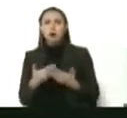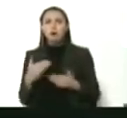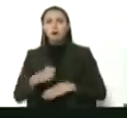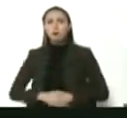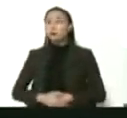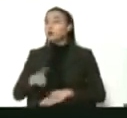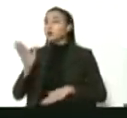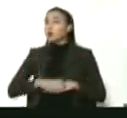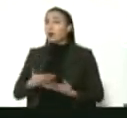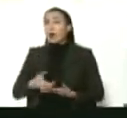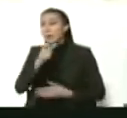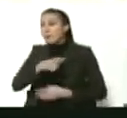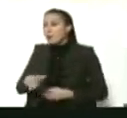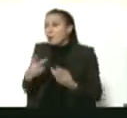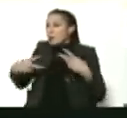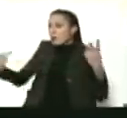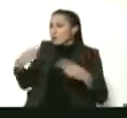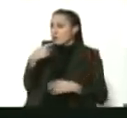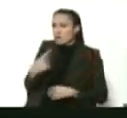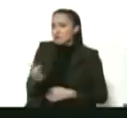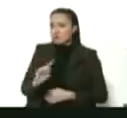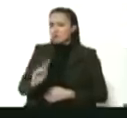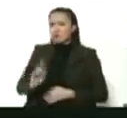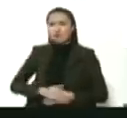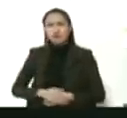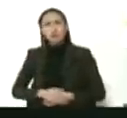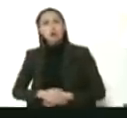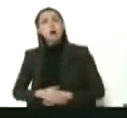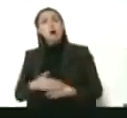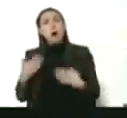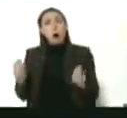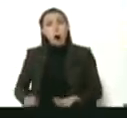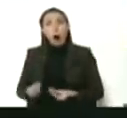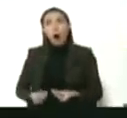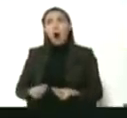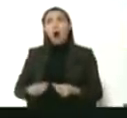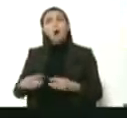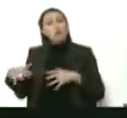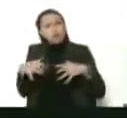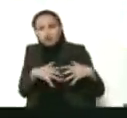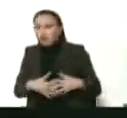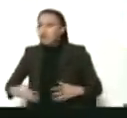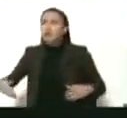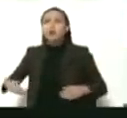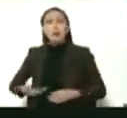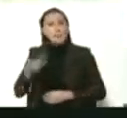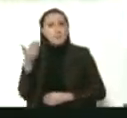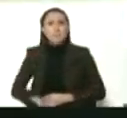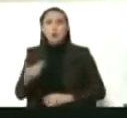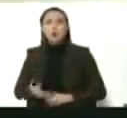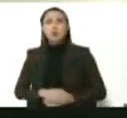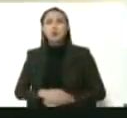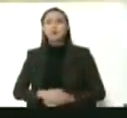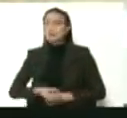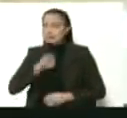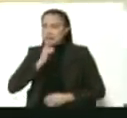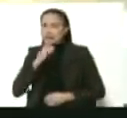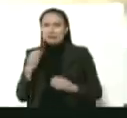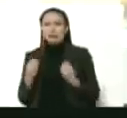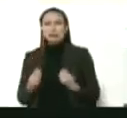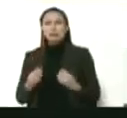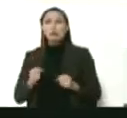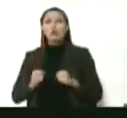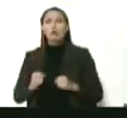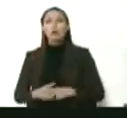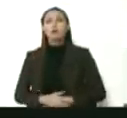Nadie puede cantar victoria, siempre lo decimos. La batalla es intensa. La batalla está cruda. ¿Ves?